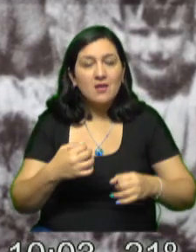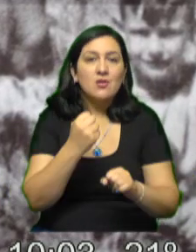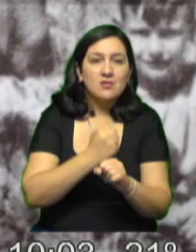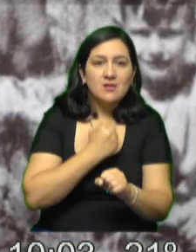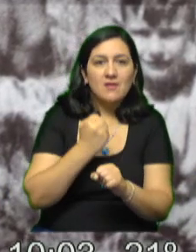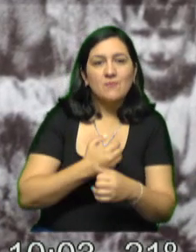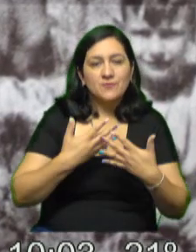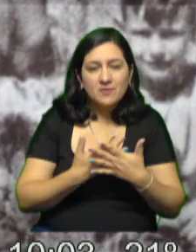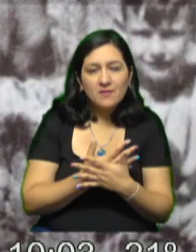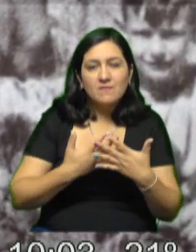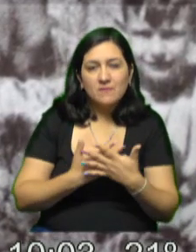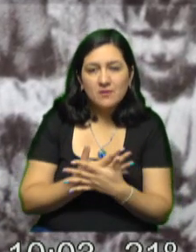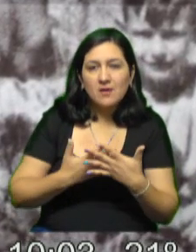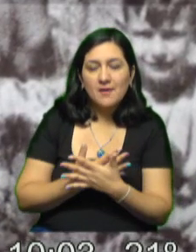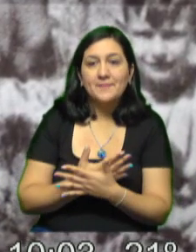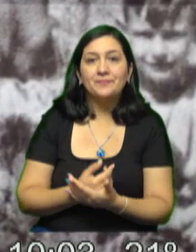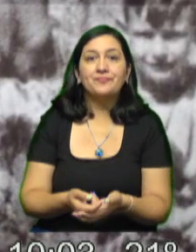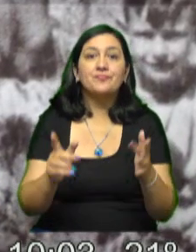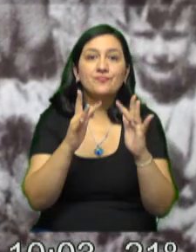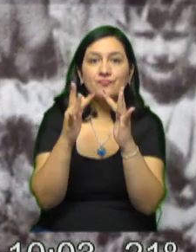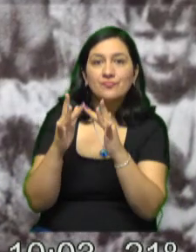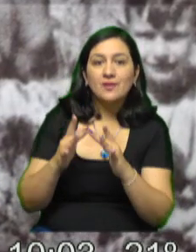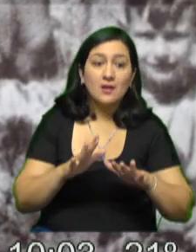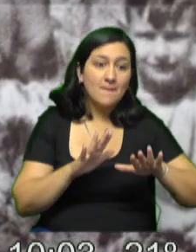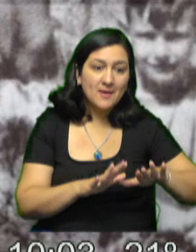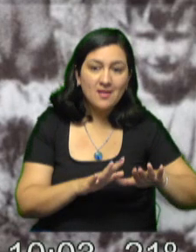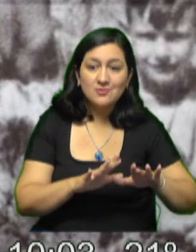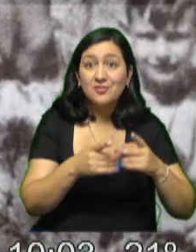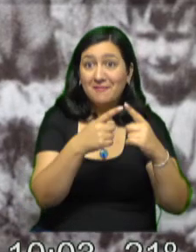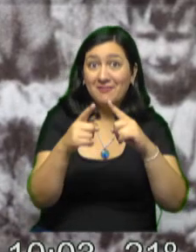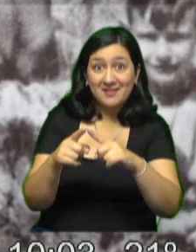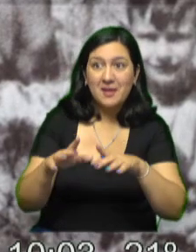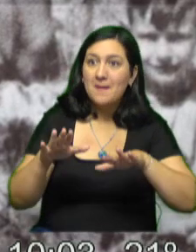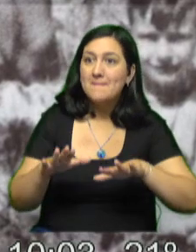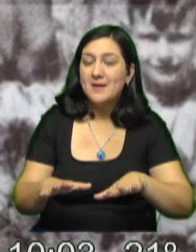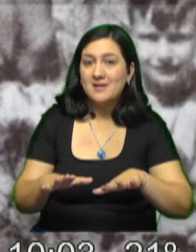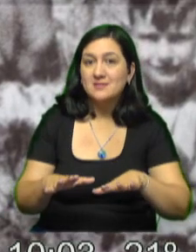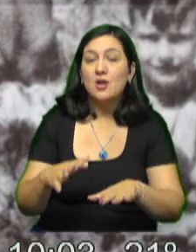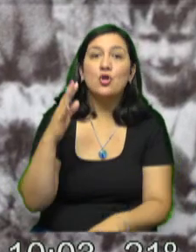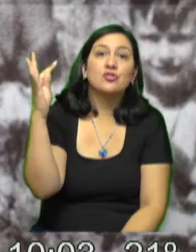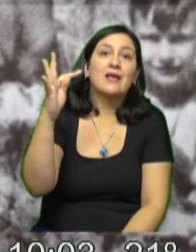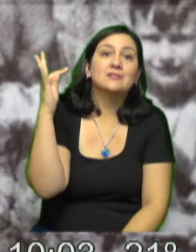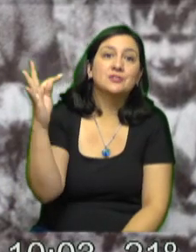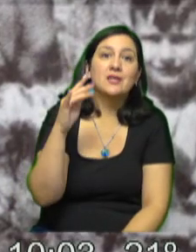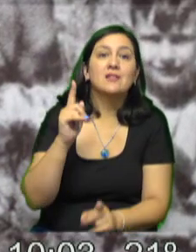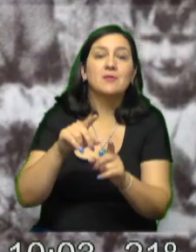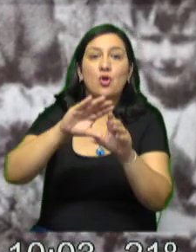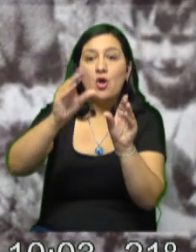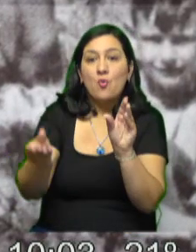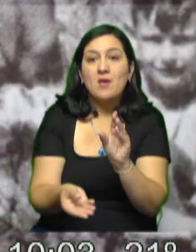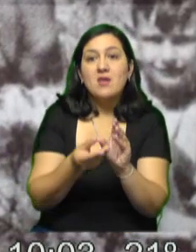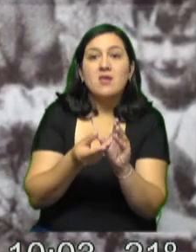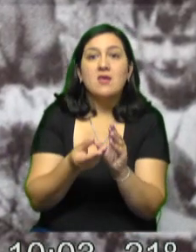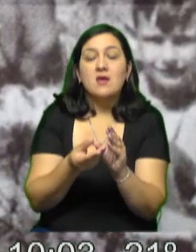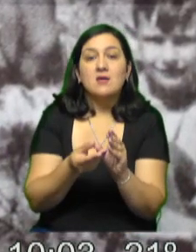trabajando sacrificadamente. Los contactos y las paradas son otras. Parás en los talleres, en las gomerías porque